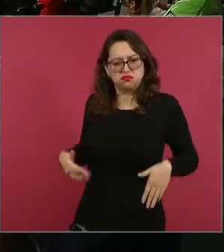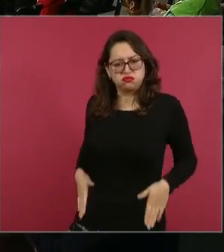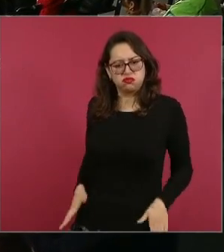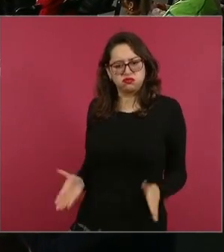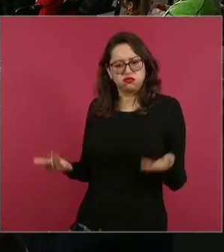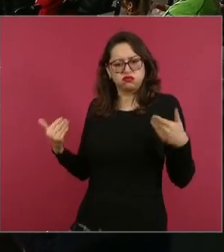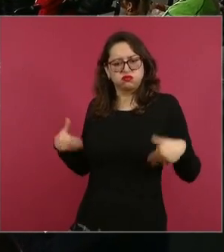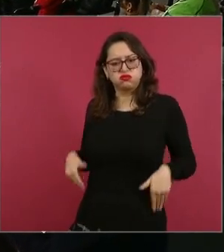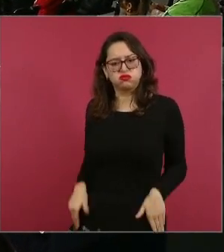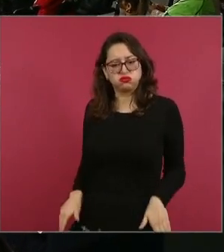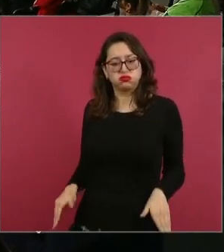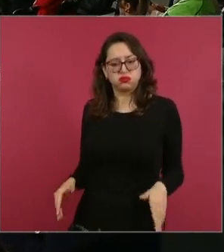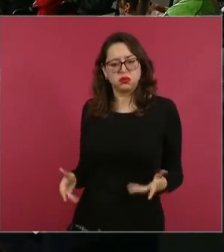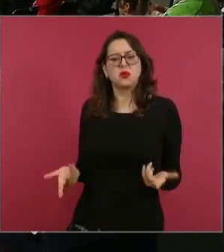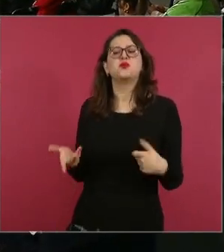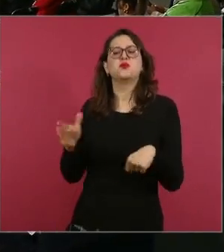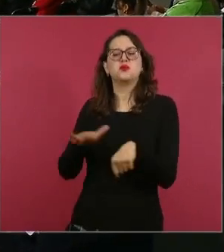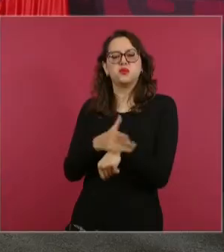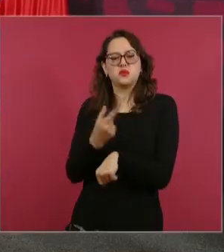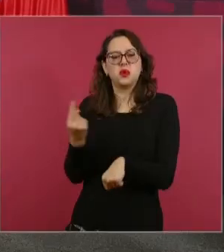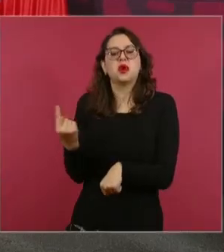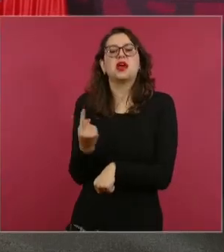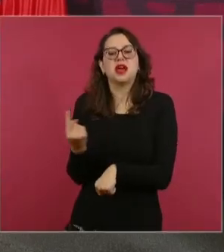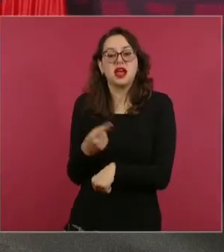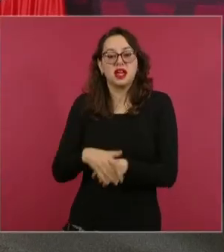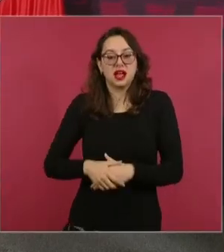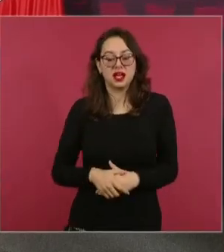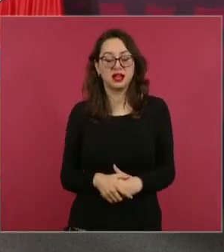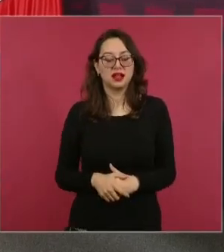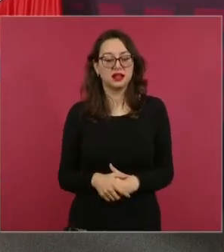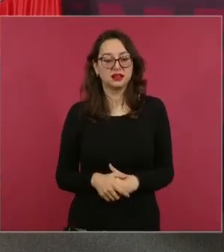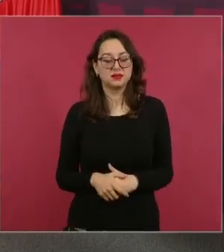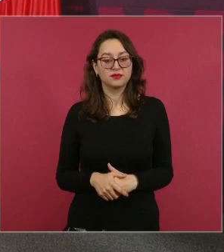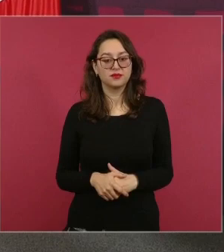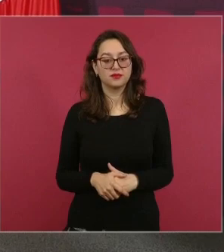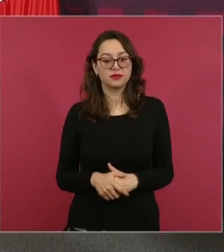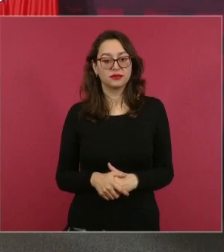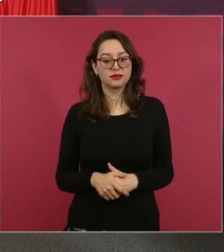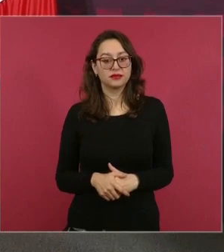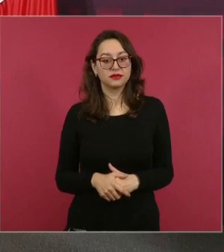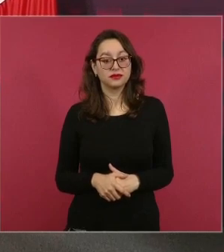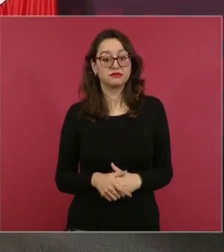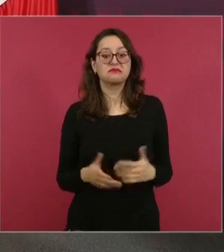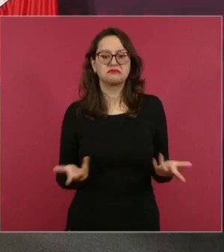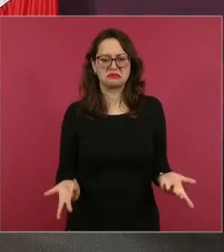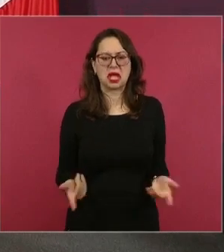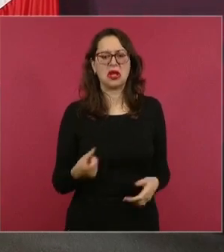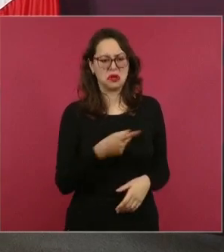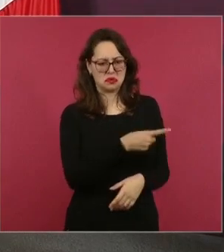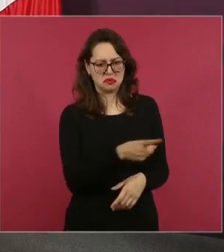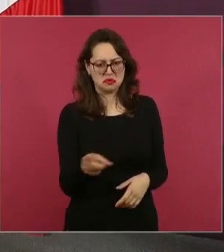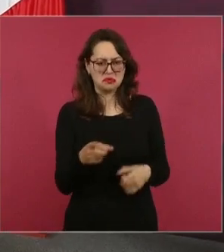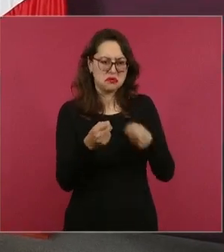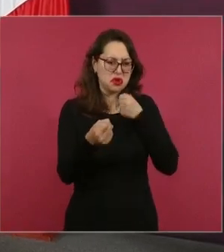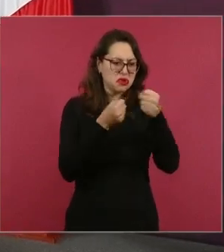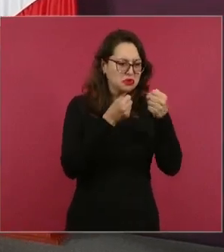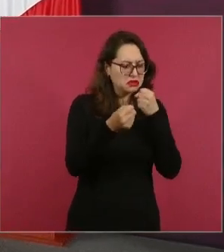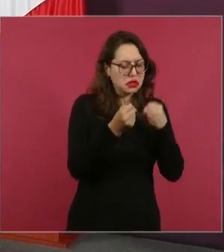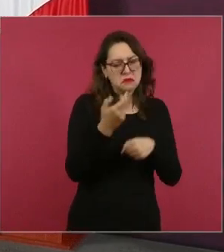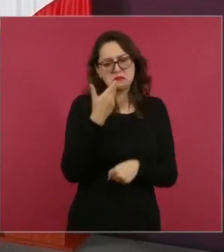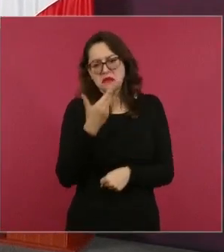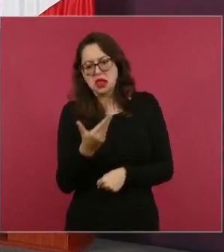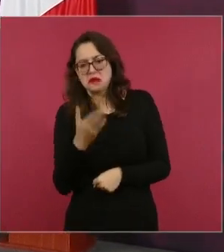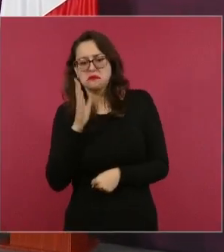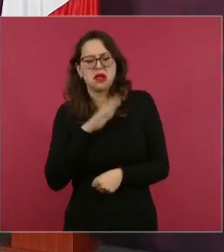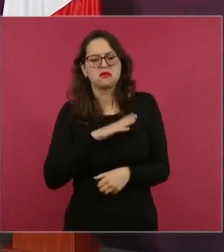muchísimo porque independientemente de ser buenos o malos